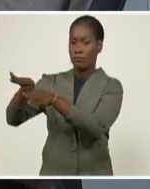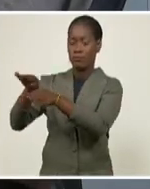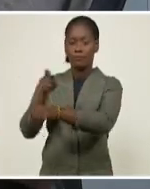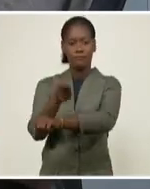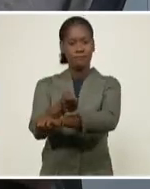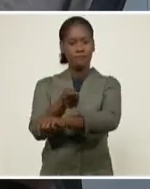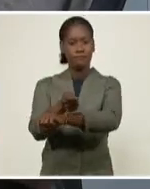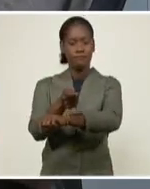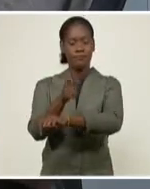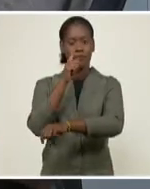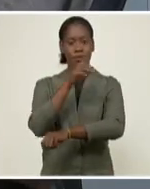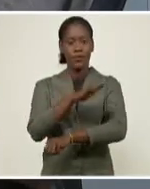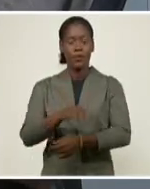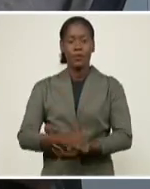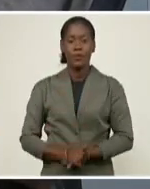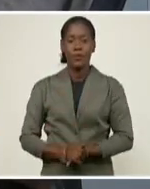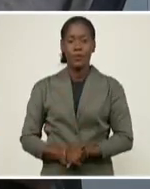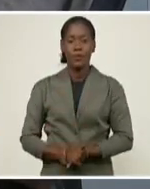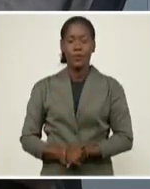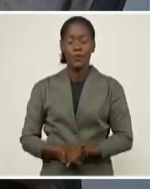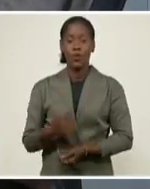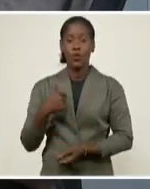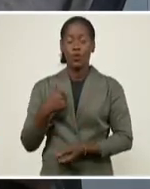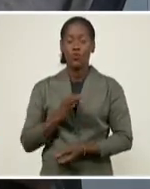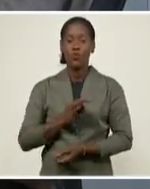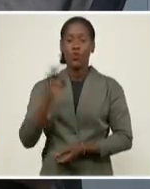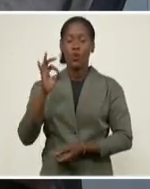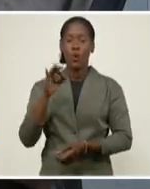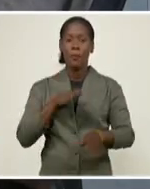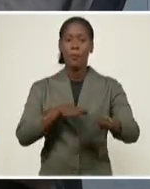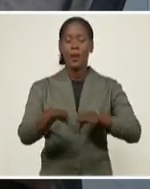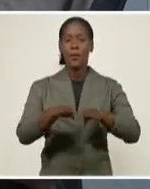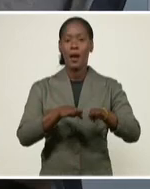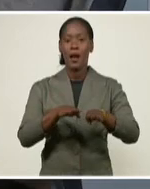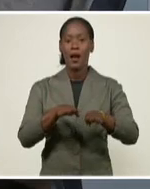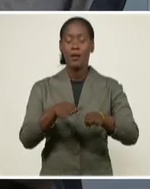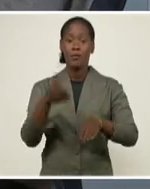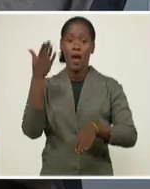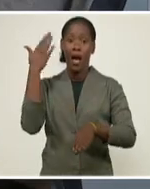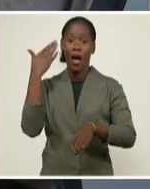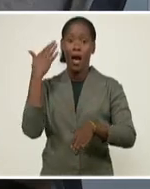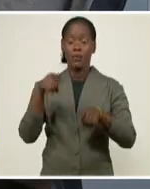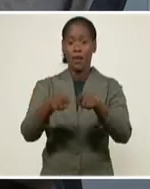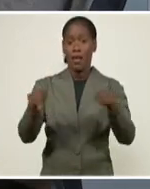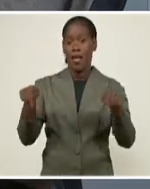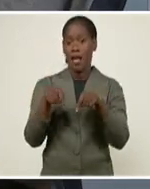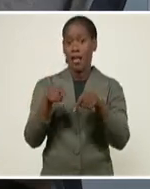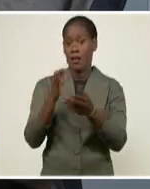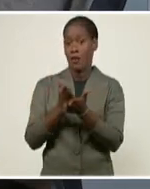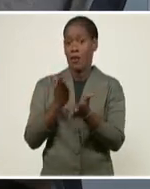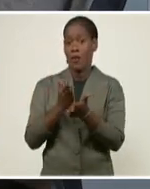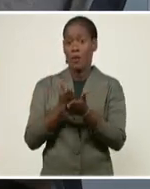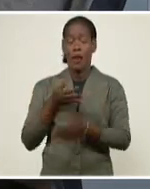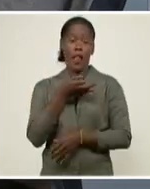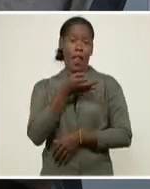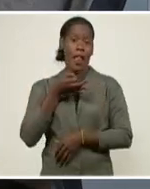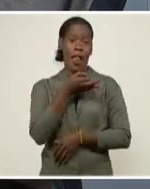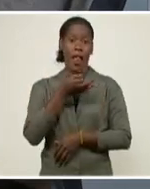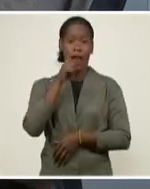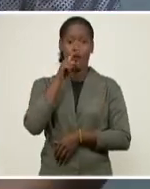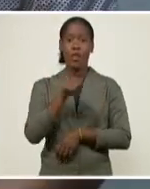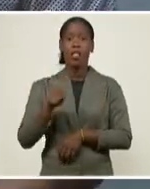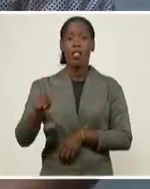para esto, no es lo mismo estar en un aula intercambiando con los estudiantes que estar en un set de televisión intercambiando o solamente